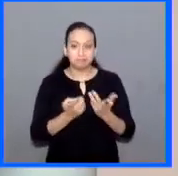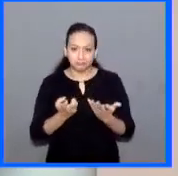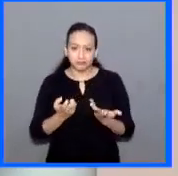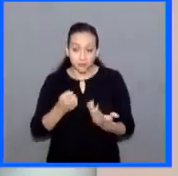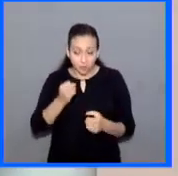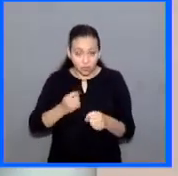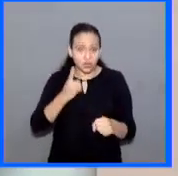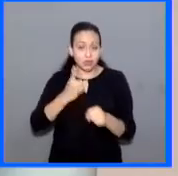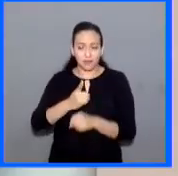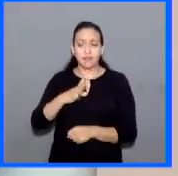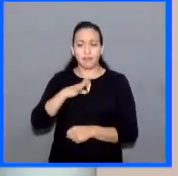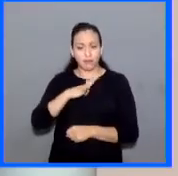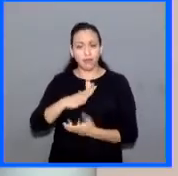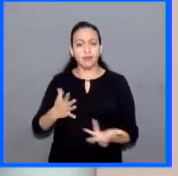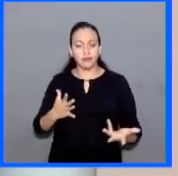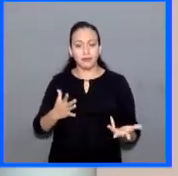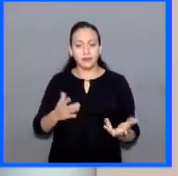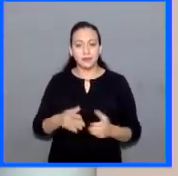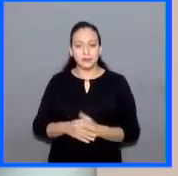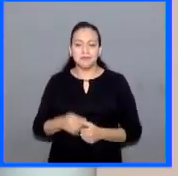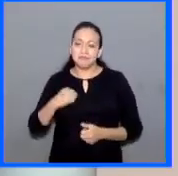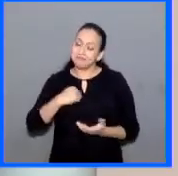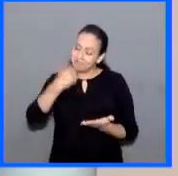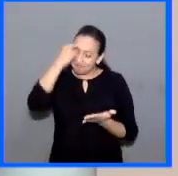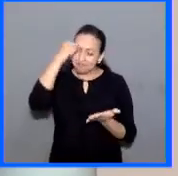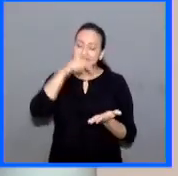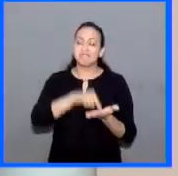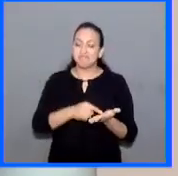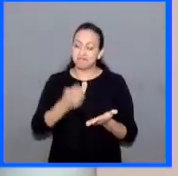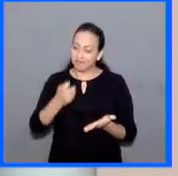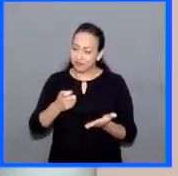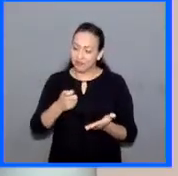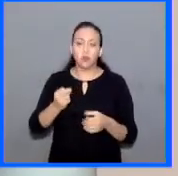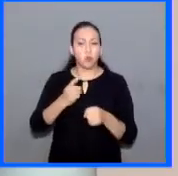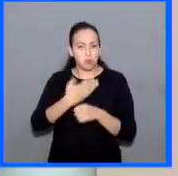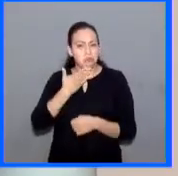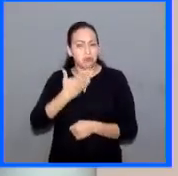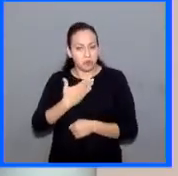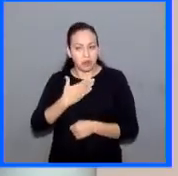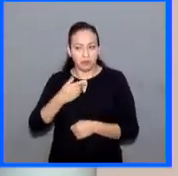espacio. Creo que todos estamos interesados,